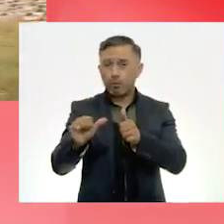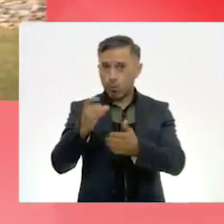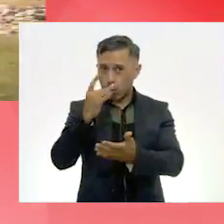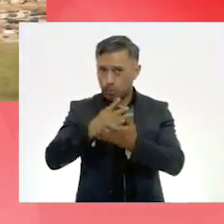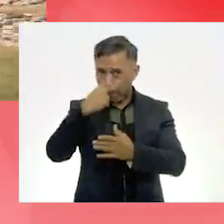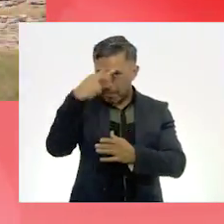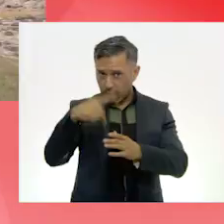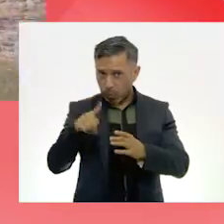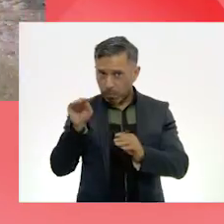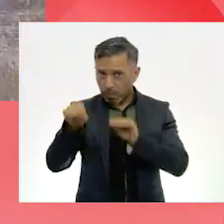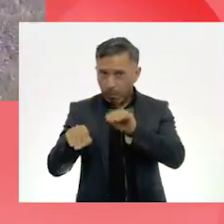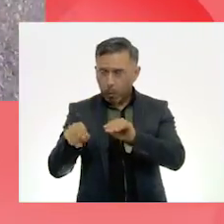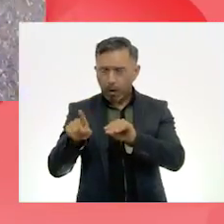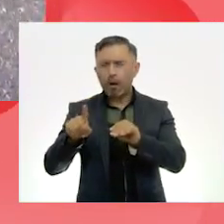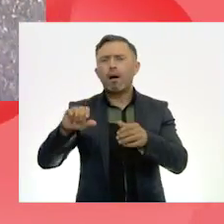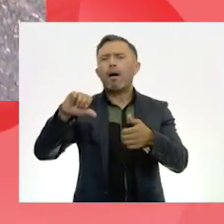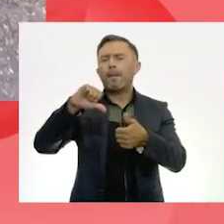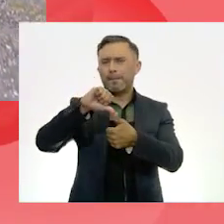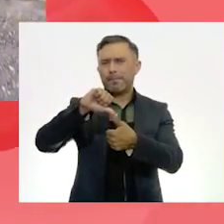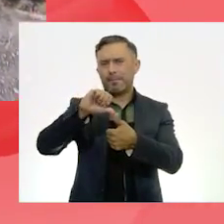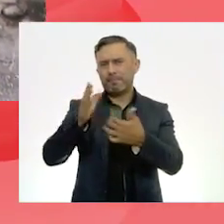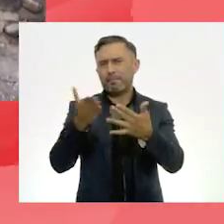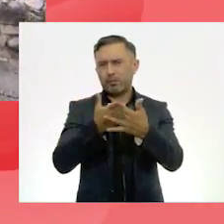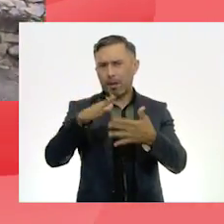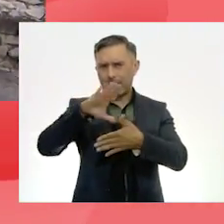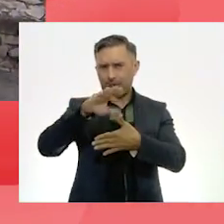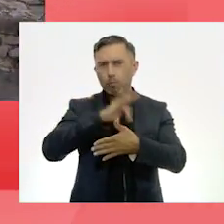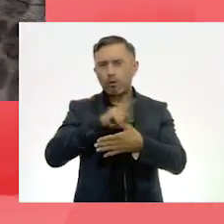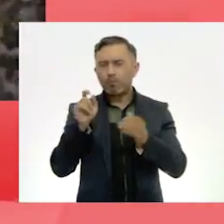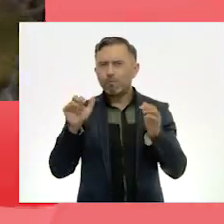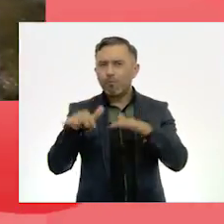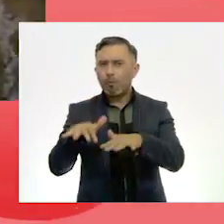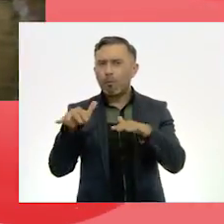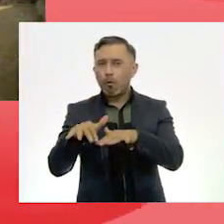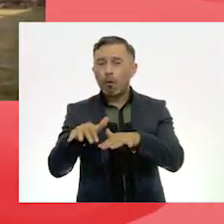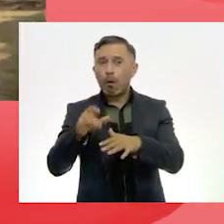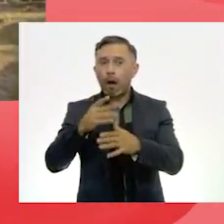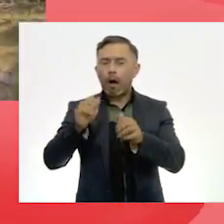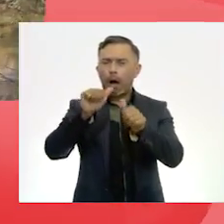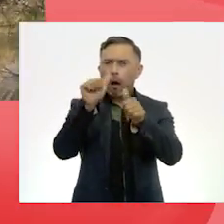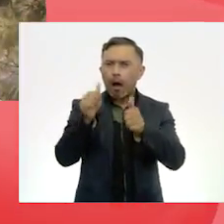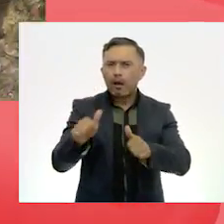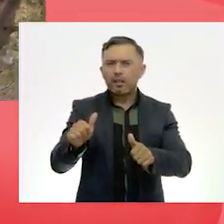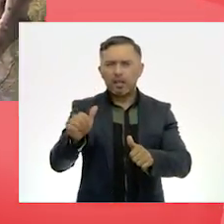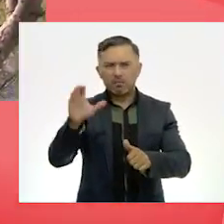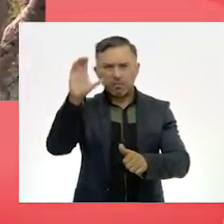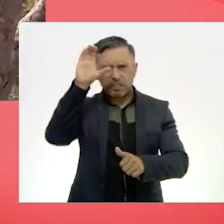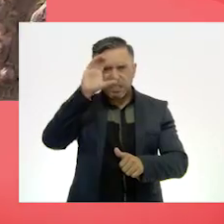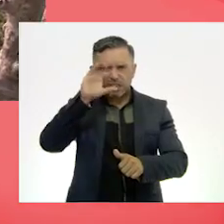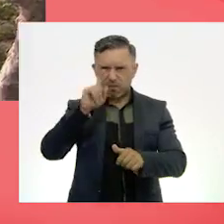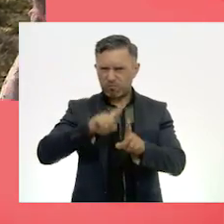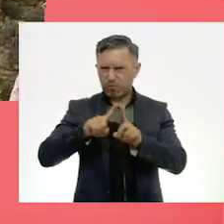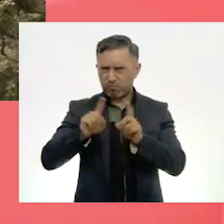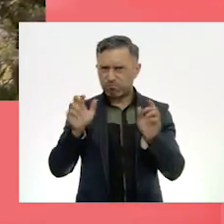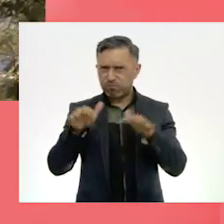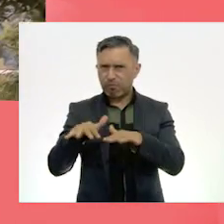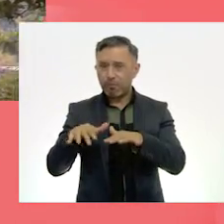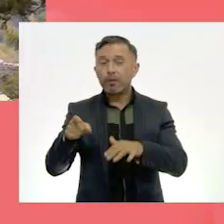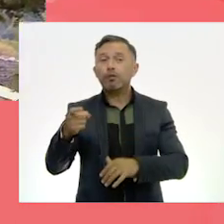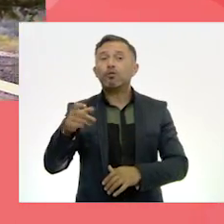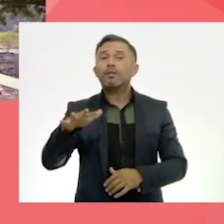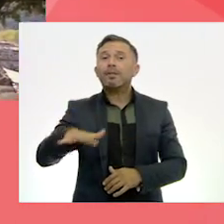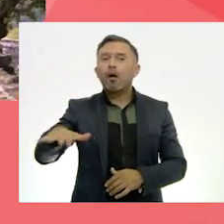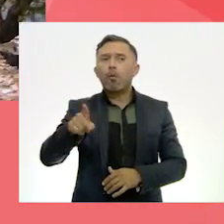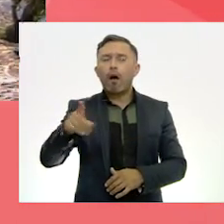Mesoamérica. Y no solo fue cuna del arte, también de la ciencia. En Xochicalco puedes visitar un